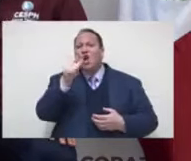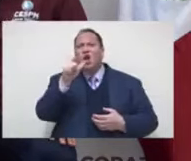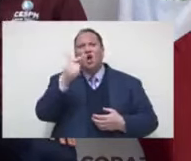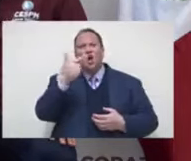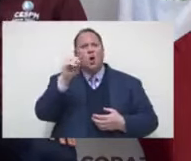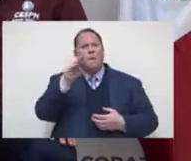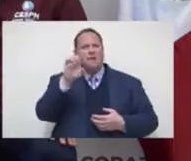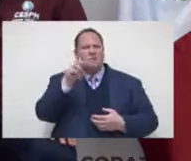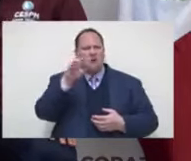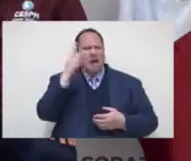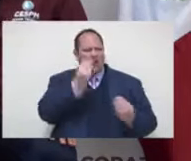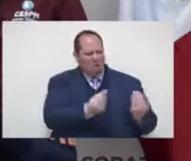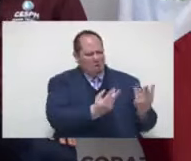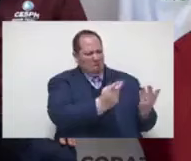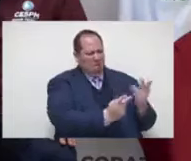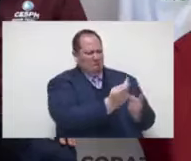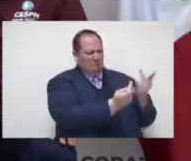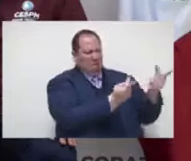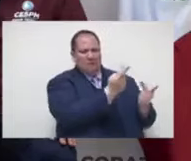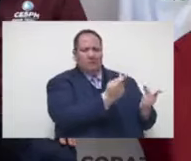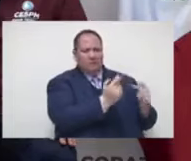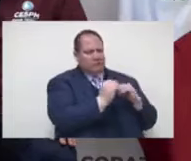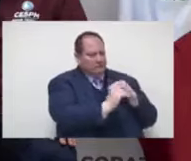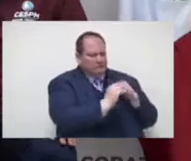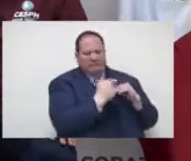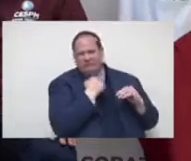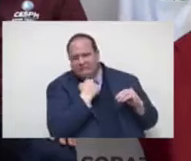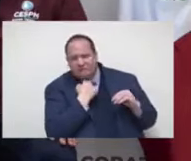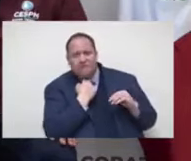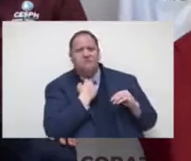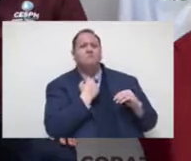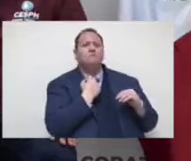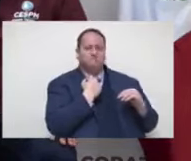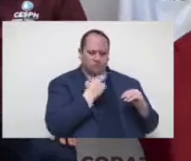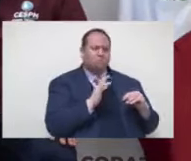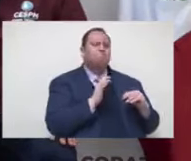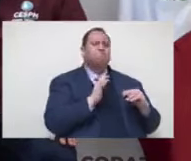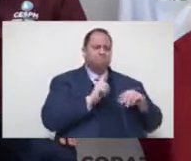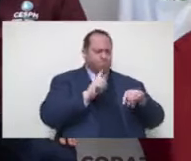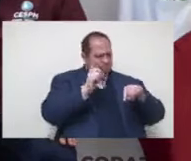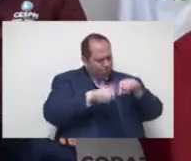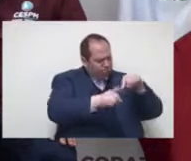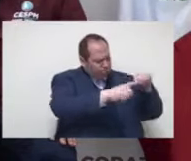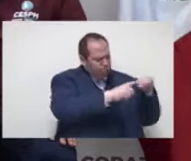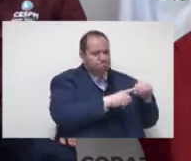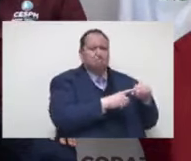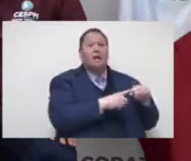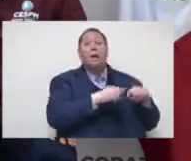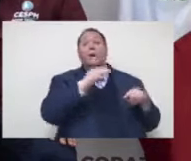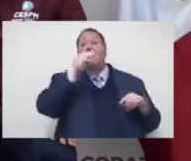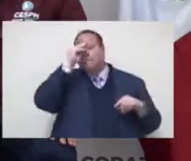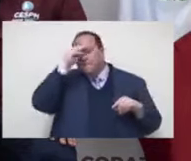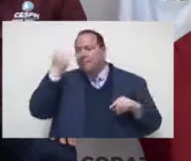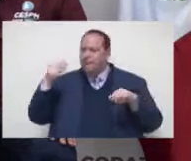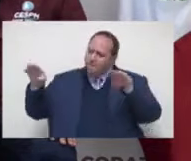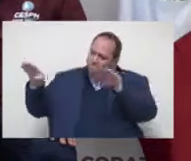todo lleno de hierba y todo eso, estaba una limitada servicio, se ya el dren Mexicali y otros drenes que se han dado,